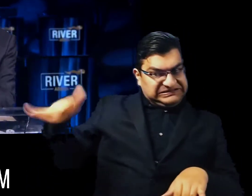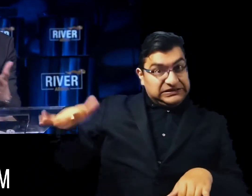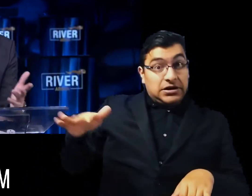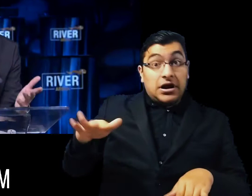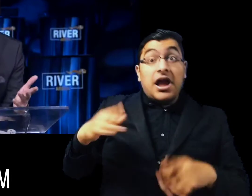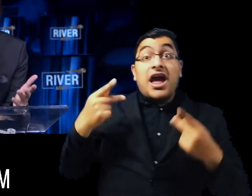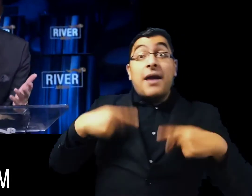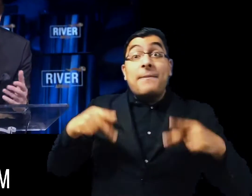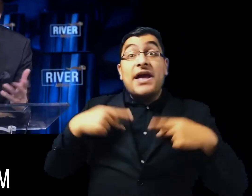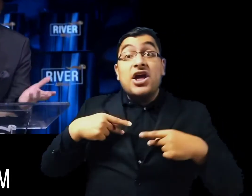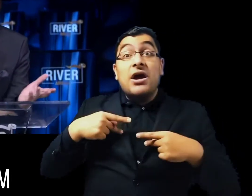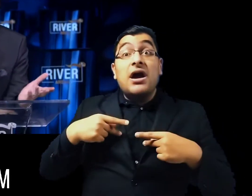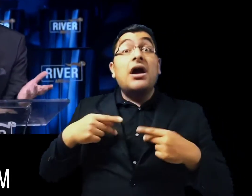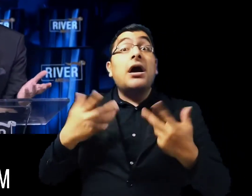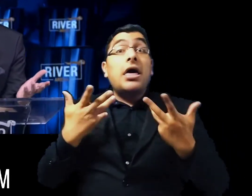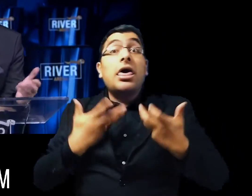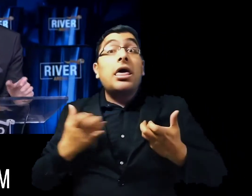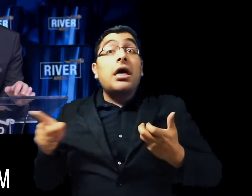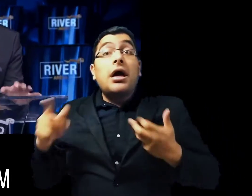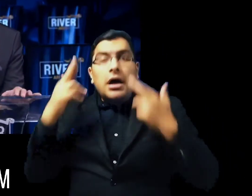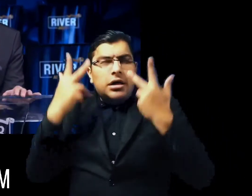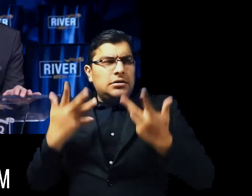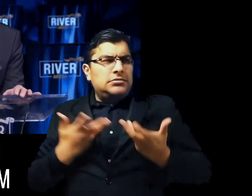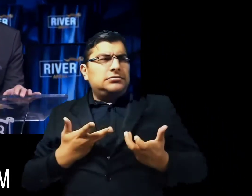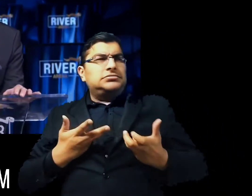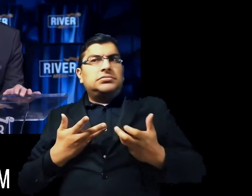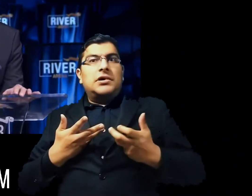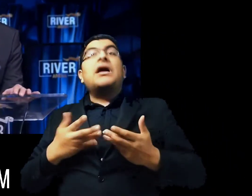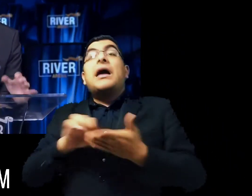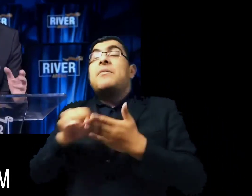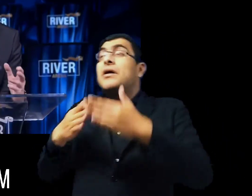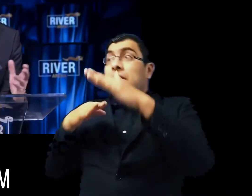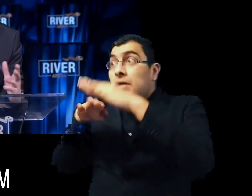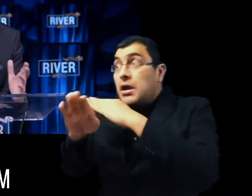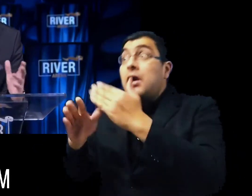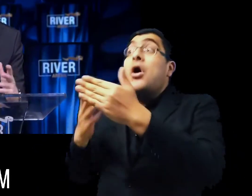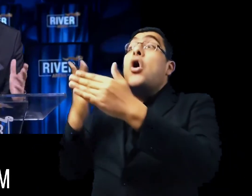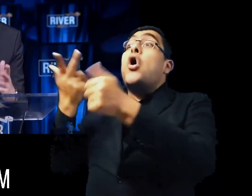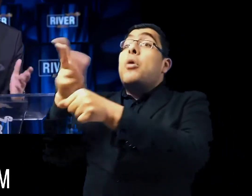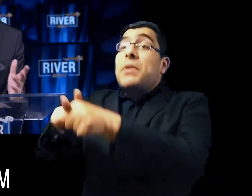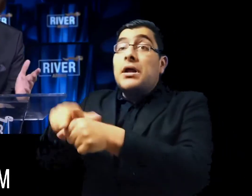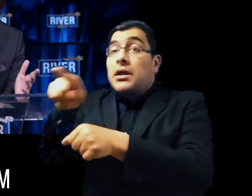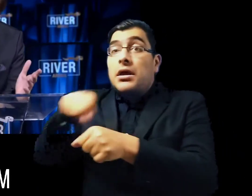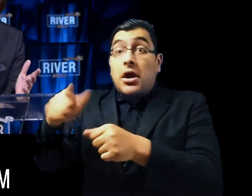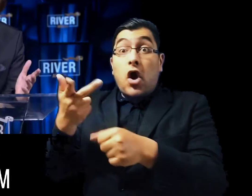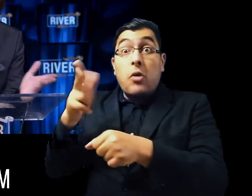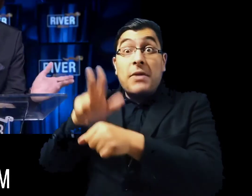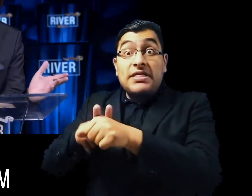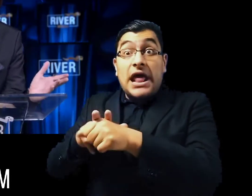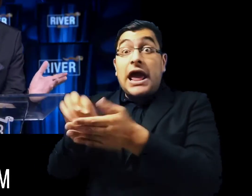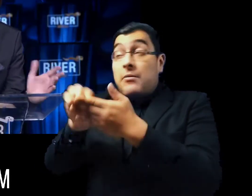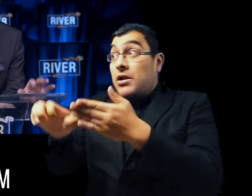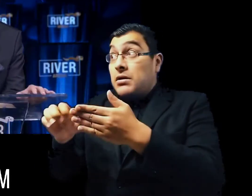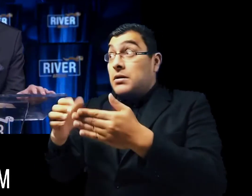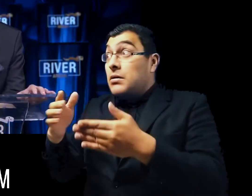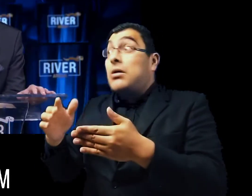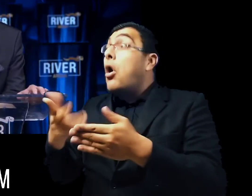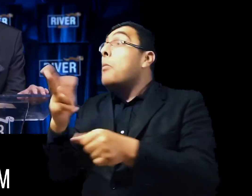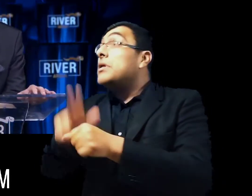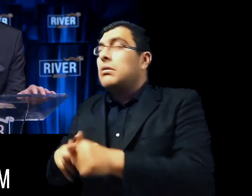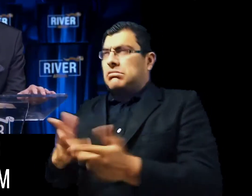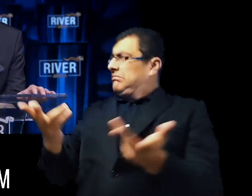Y la gente rota, de pronto llega al hospital y encuentra que el hospital ya no es un hospital, que el hospital es un